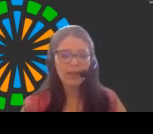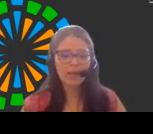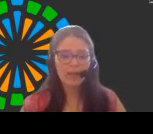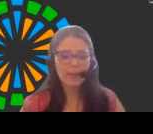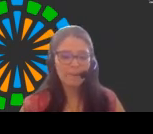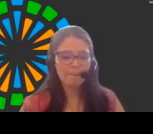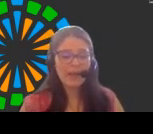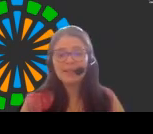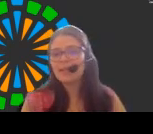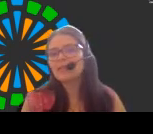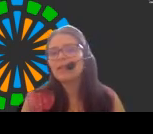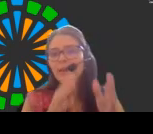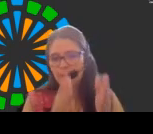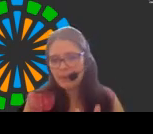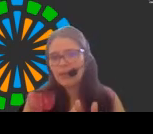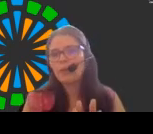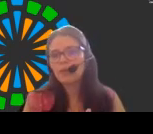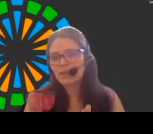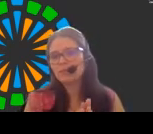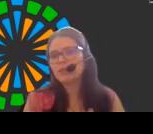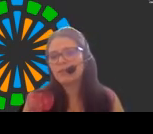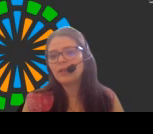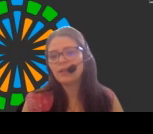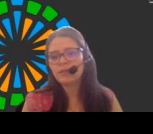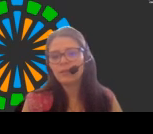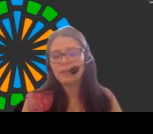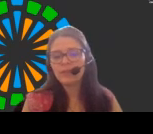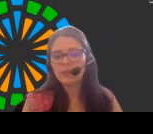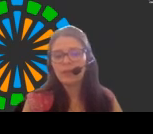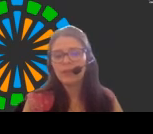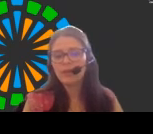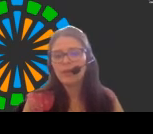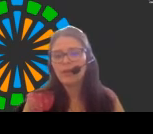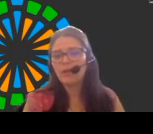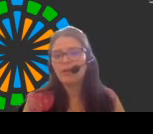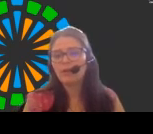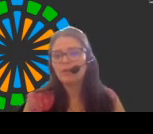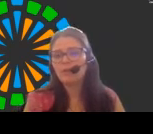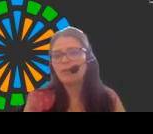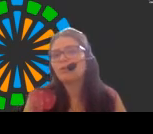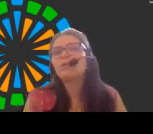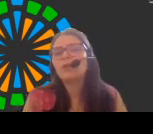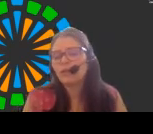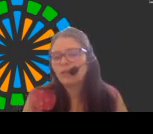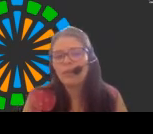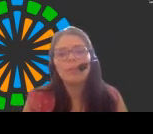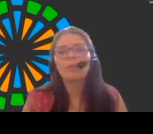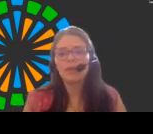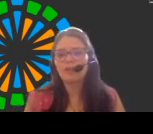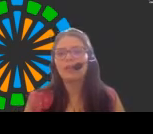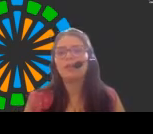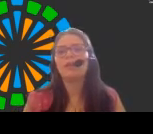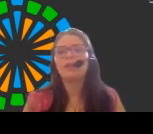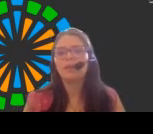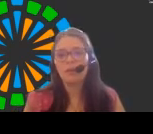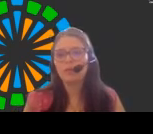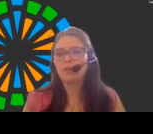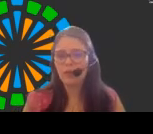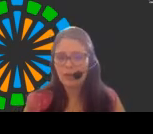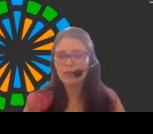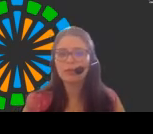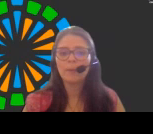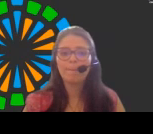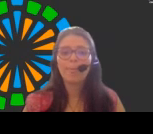qué al ser esta la primera encuesta específica en discapacidad es es un es un tema importante de